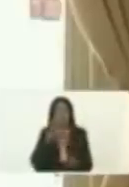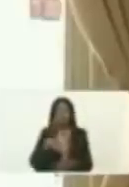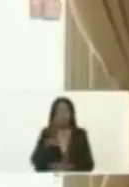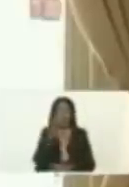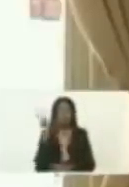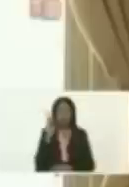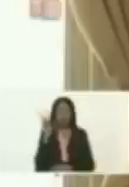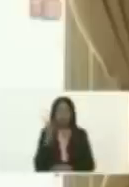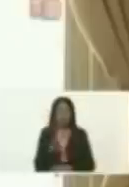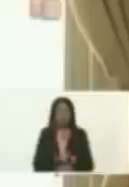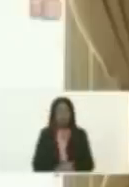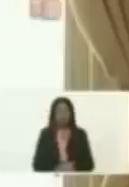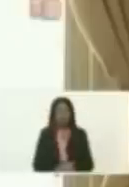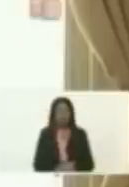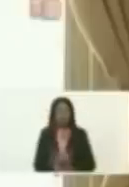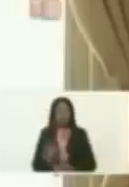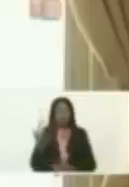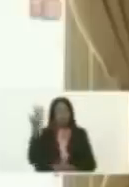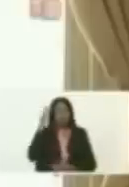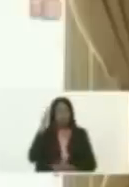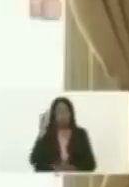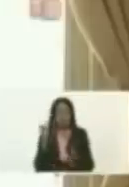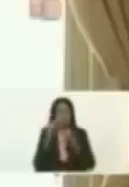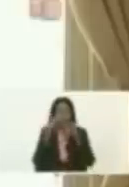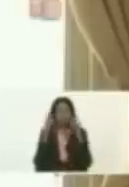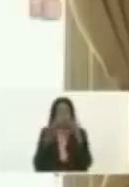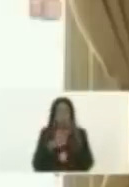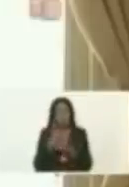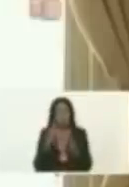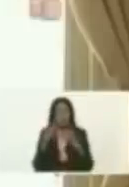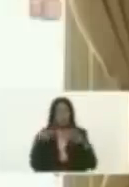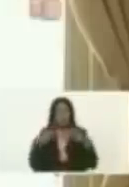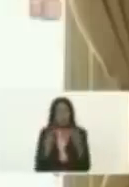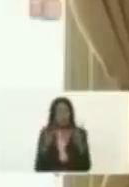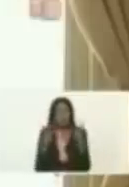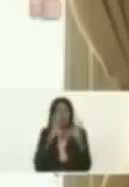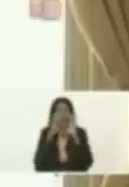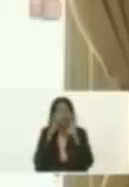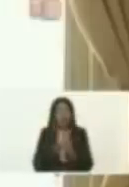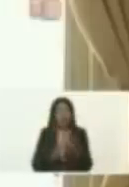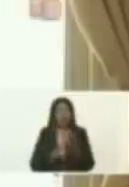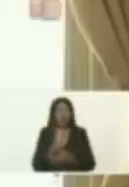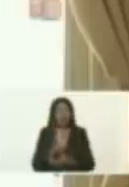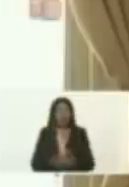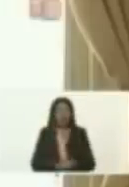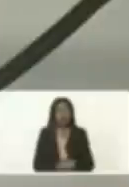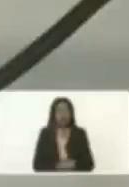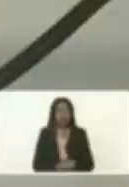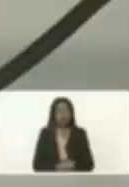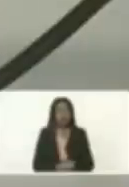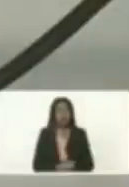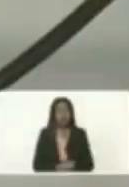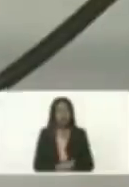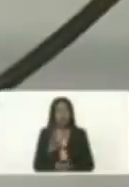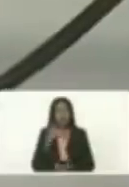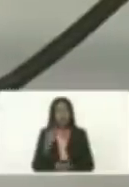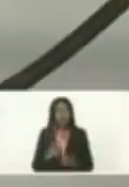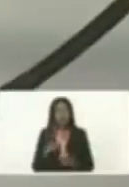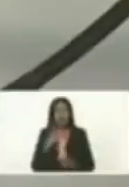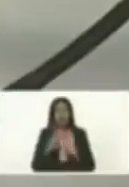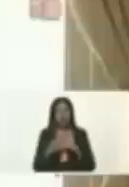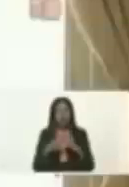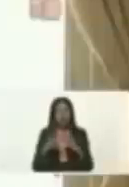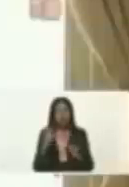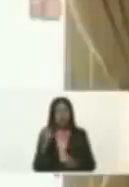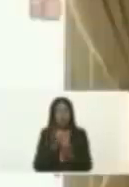venezuela yo sé que se han despertado nuevas esperanzas y además le pido todo el